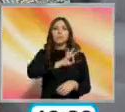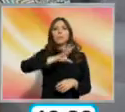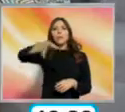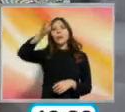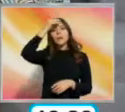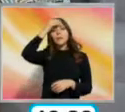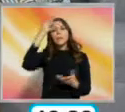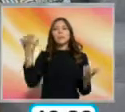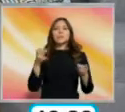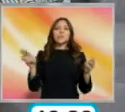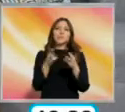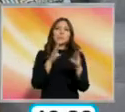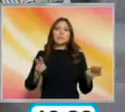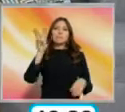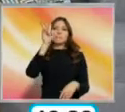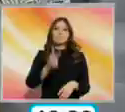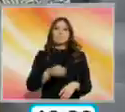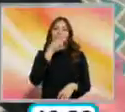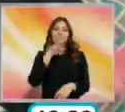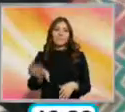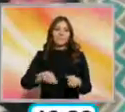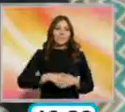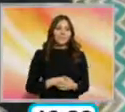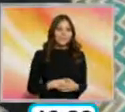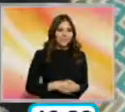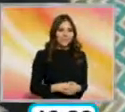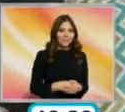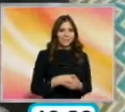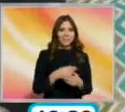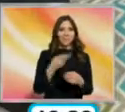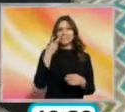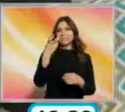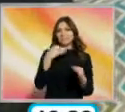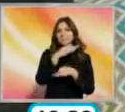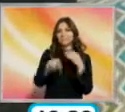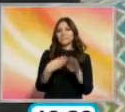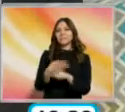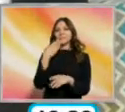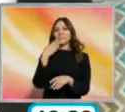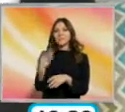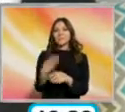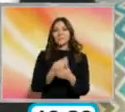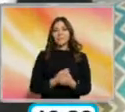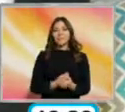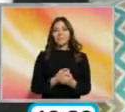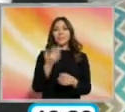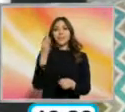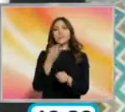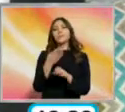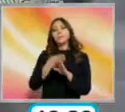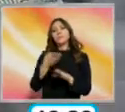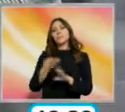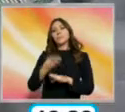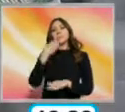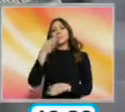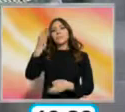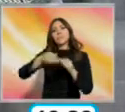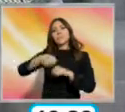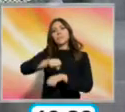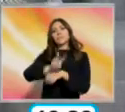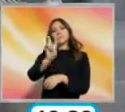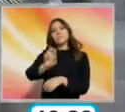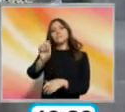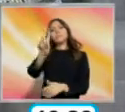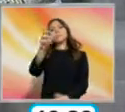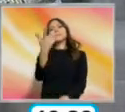además a hacer música. Que es una maravilla eso. Vámonos. Eso es todo. Eso es todo. Vámonos. Que tengan muy buen fin de semana. Gracias, Emilio. Llegando